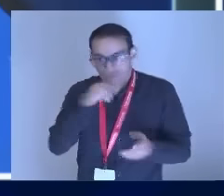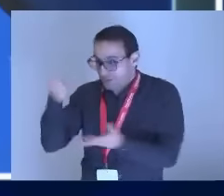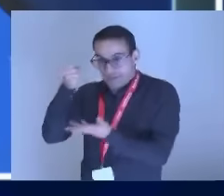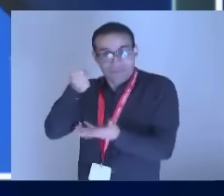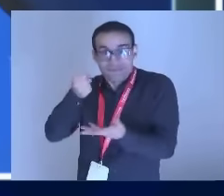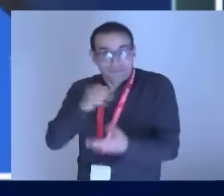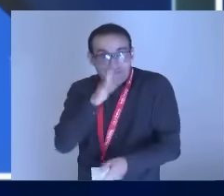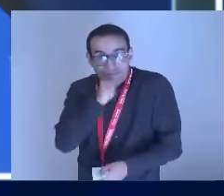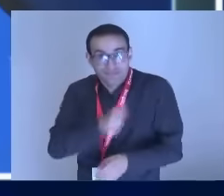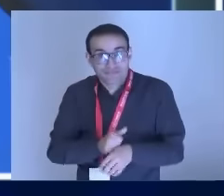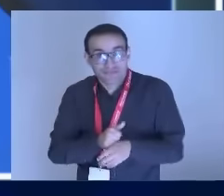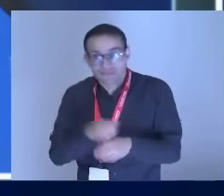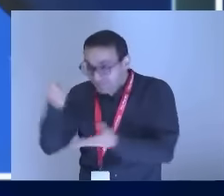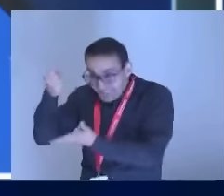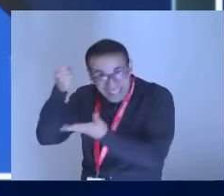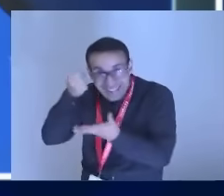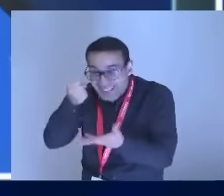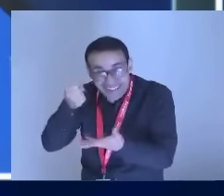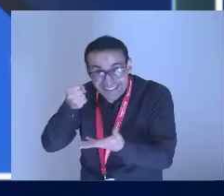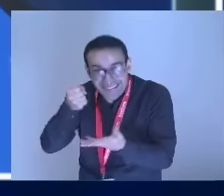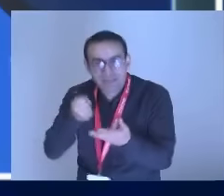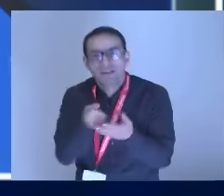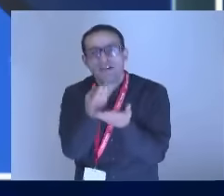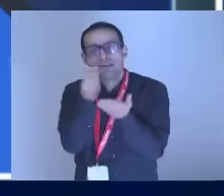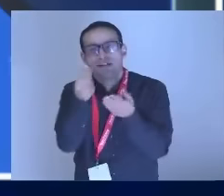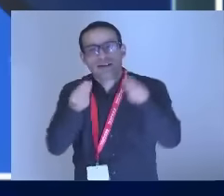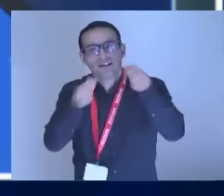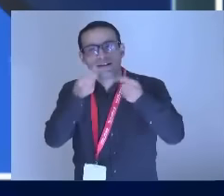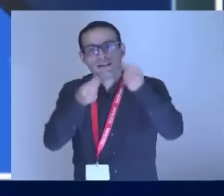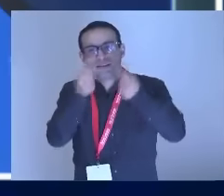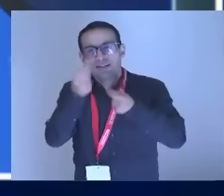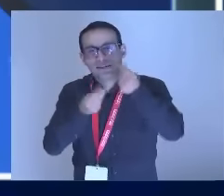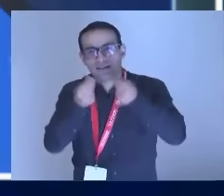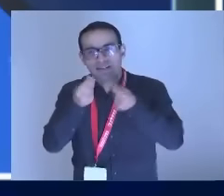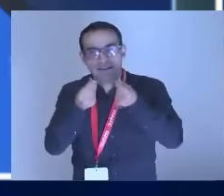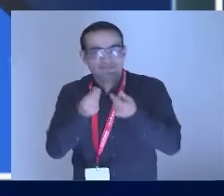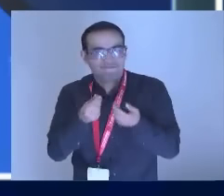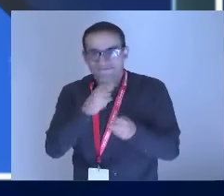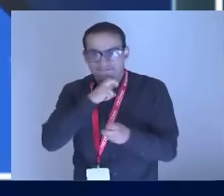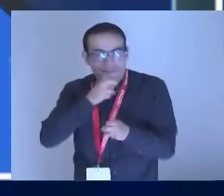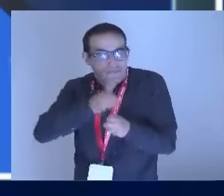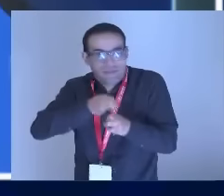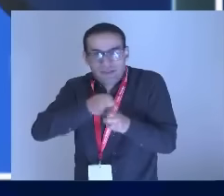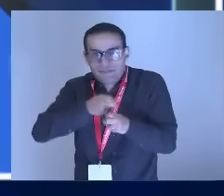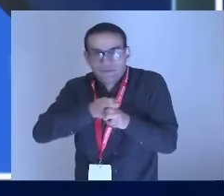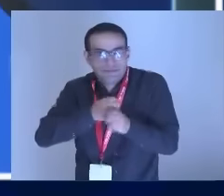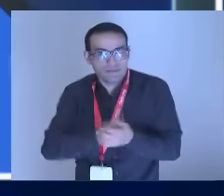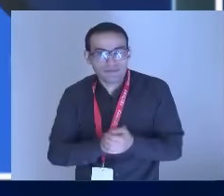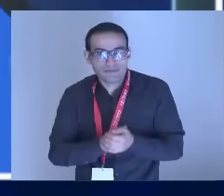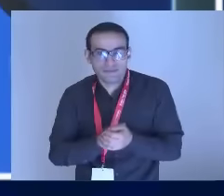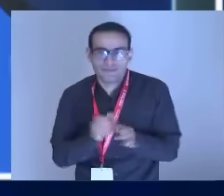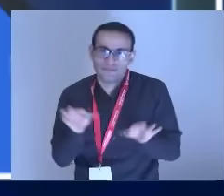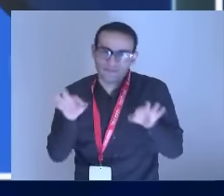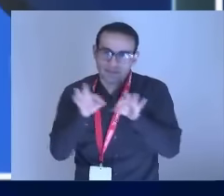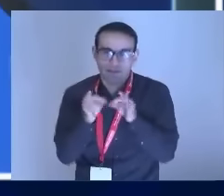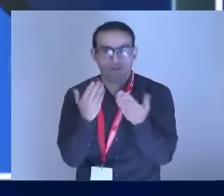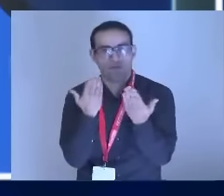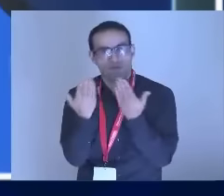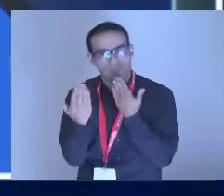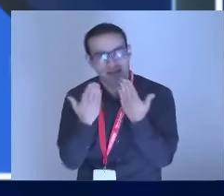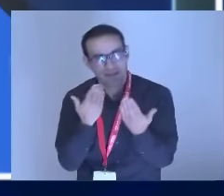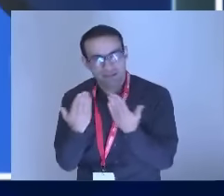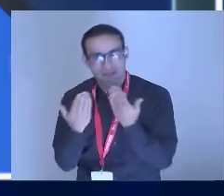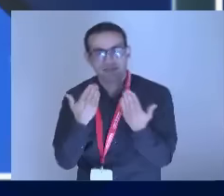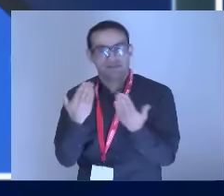economía estará en riesgo se torna muy frágil la confianza es una garantía de Progreso